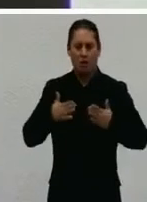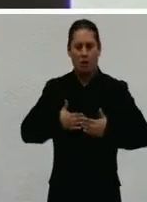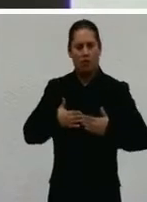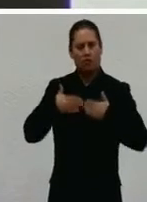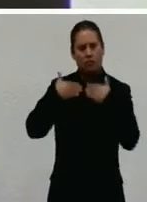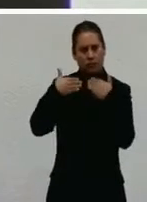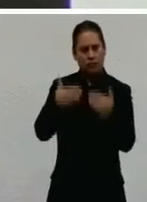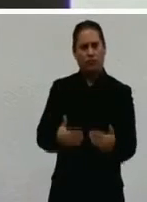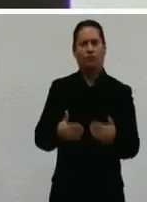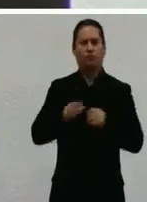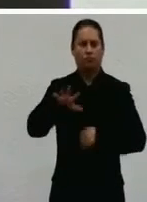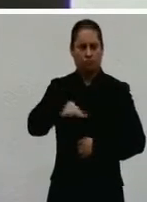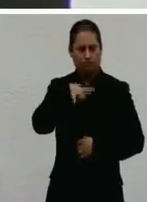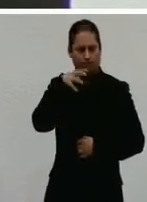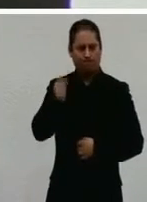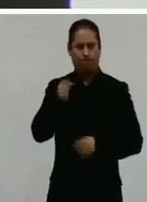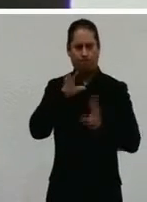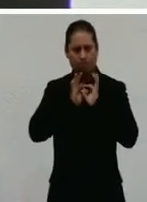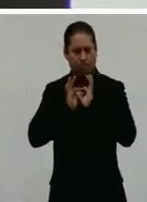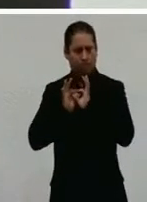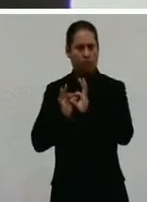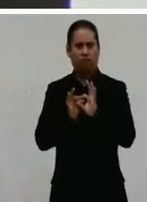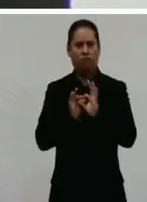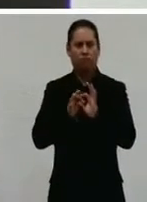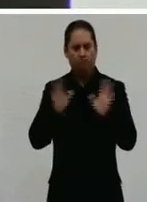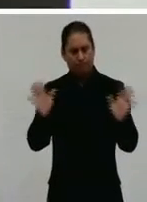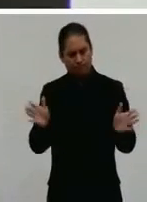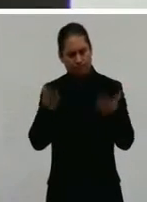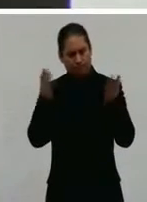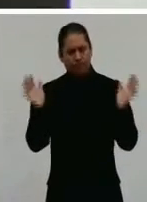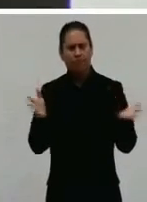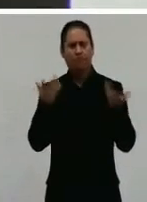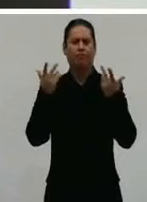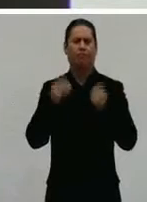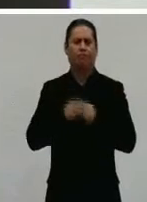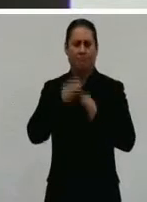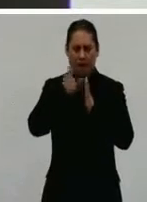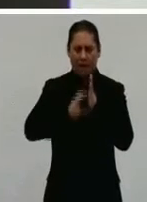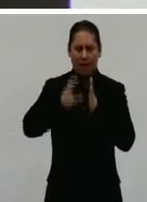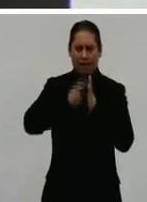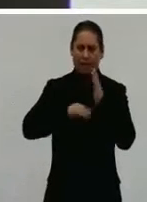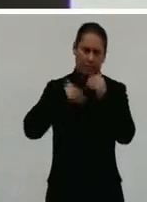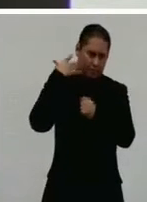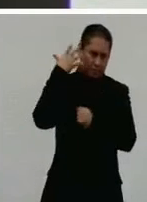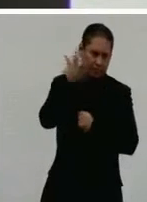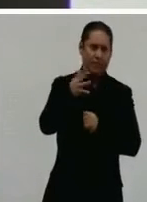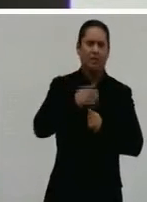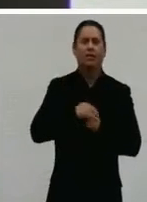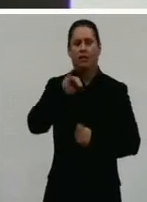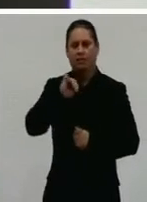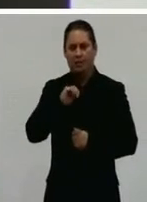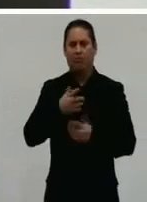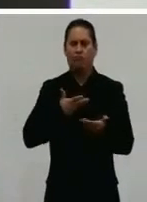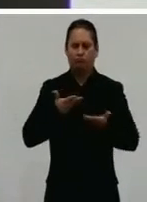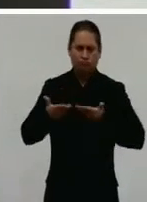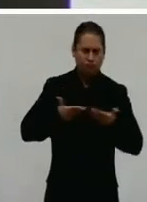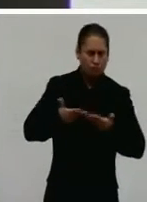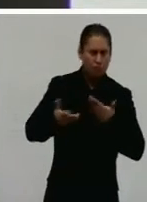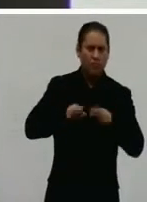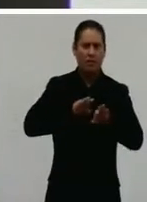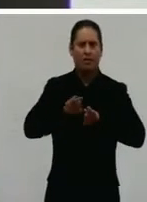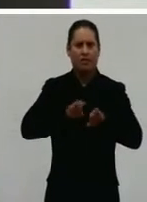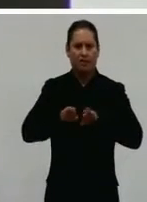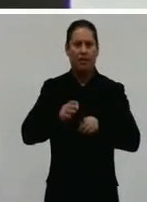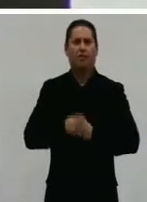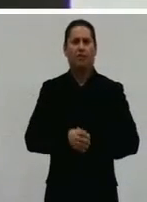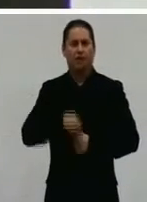en el esfuerzo unánime por sacar adelante la agenda legislativa un trabajo armonioso que nos ha llevado